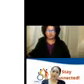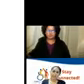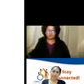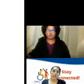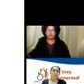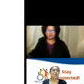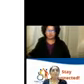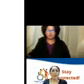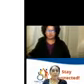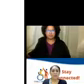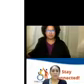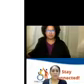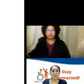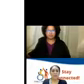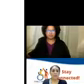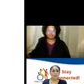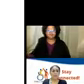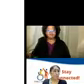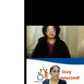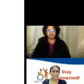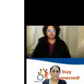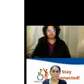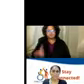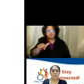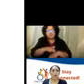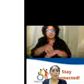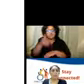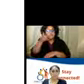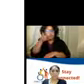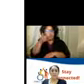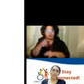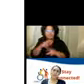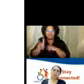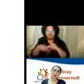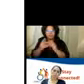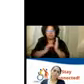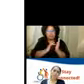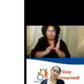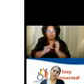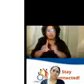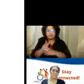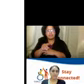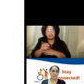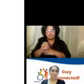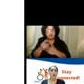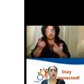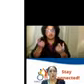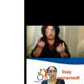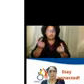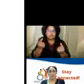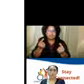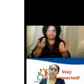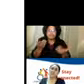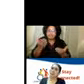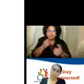Para aquellos que están en teléfono o otro dispositivo, tal vez no tenga acceso a todas las funciones, pero les proveeremos